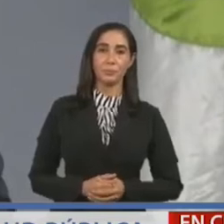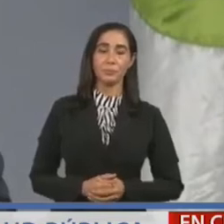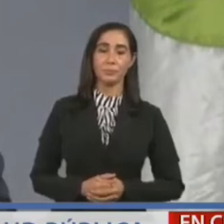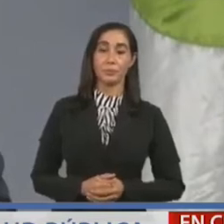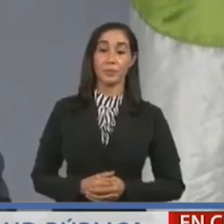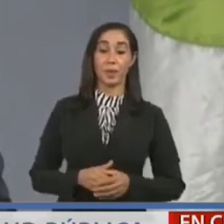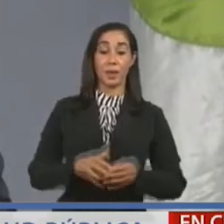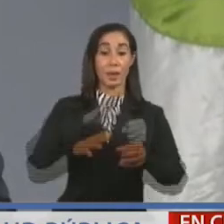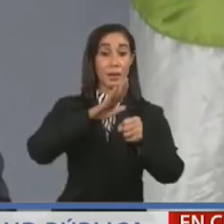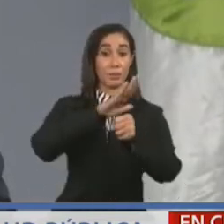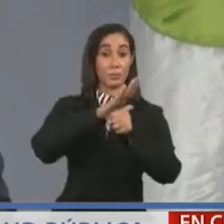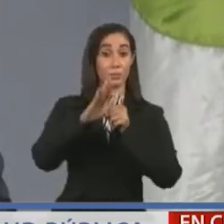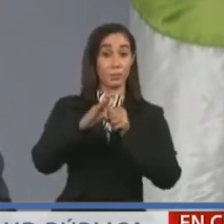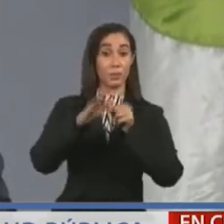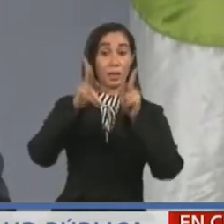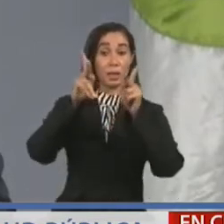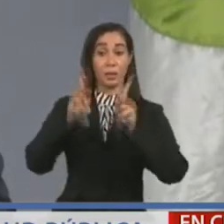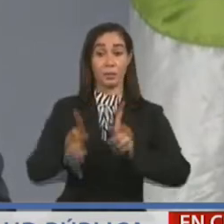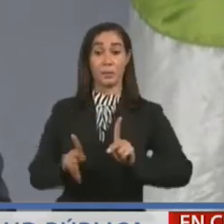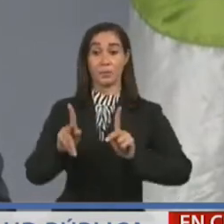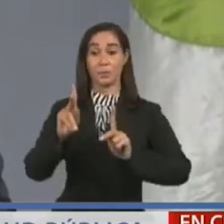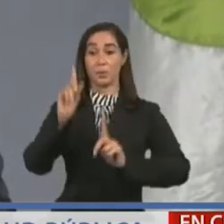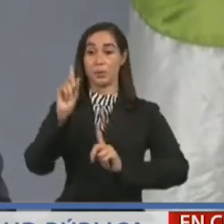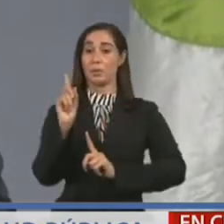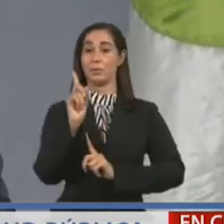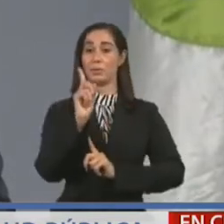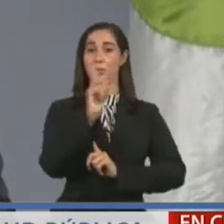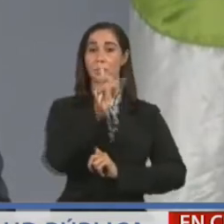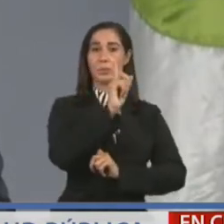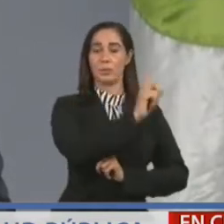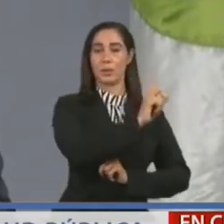El total de aislamientos hospitalarios,